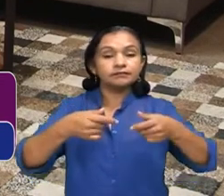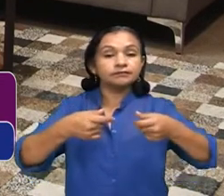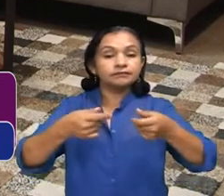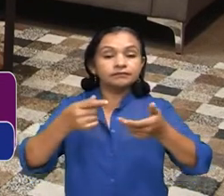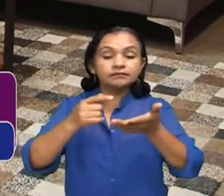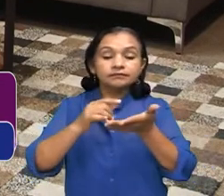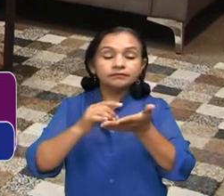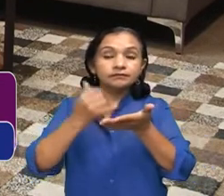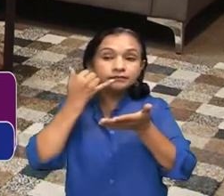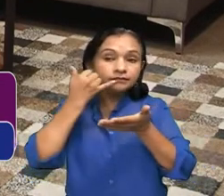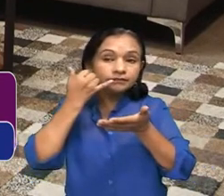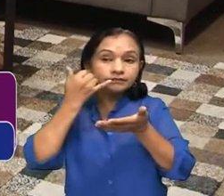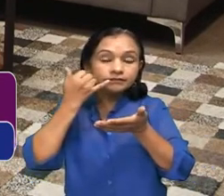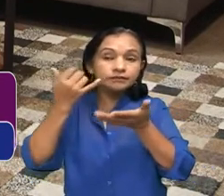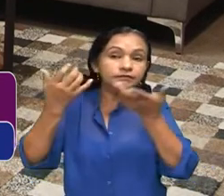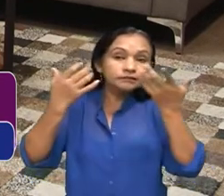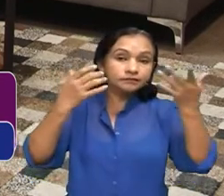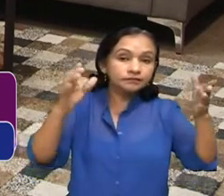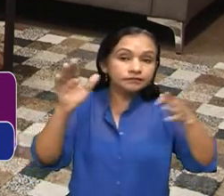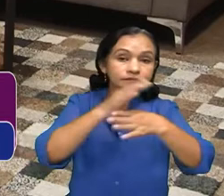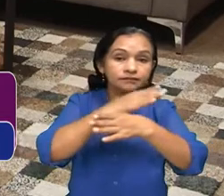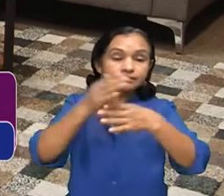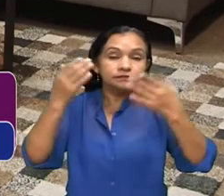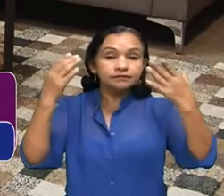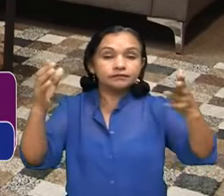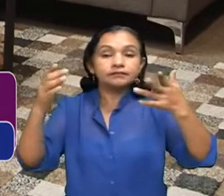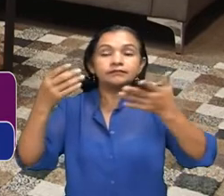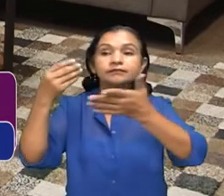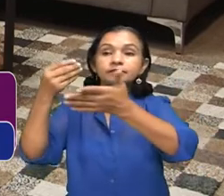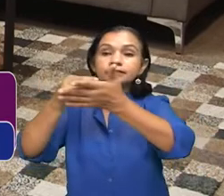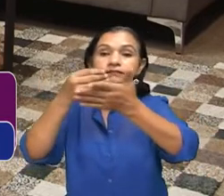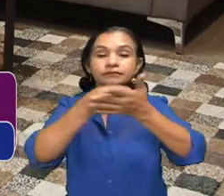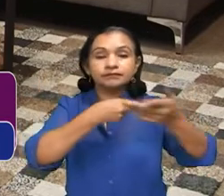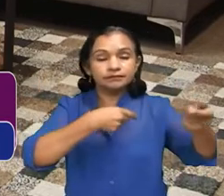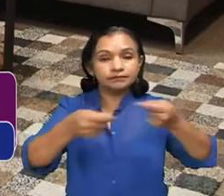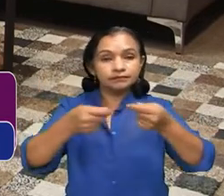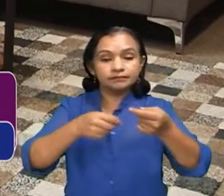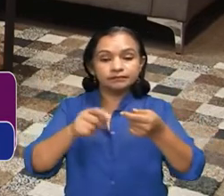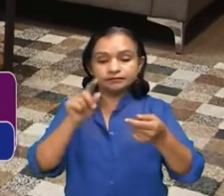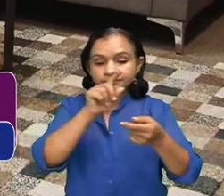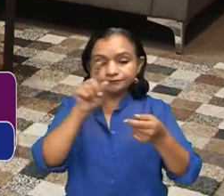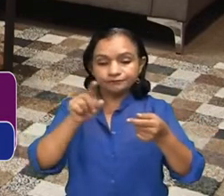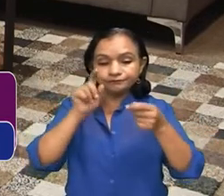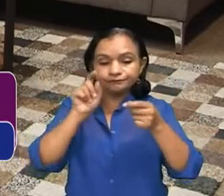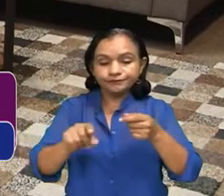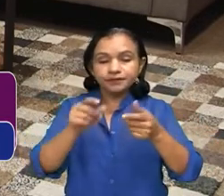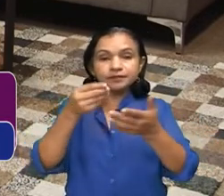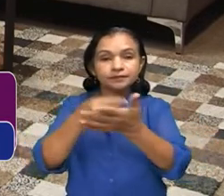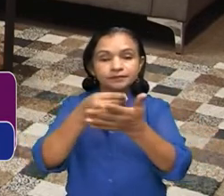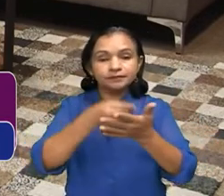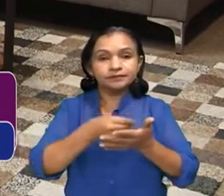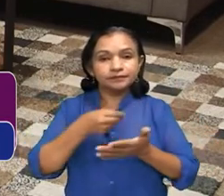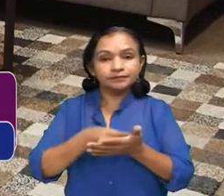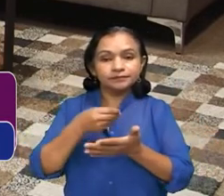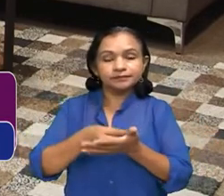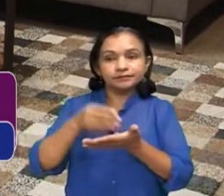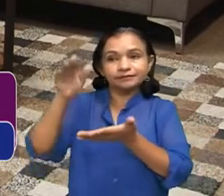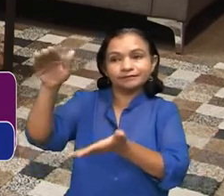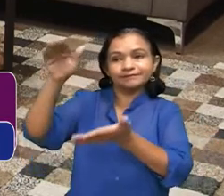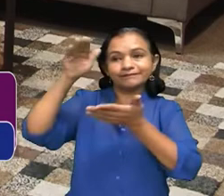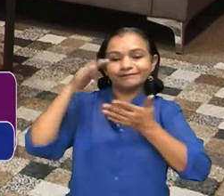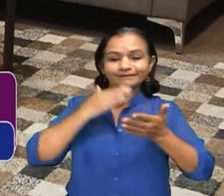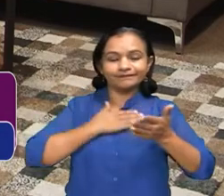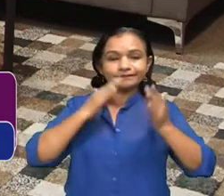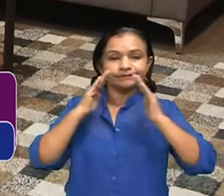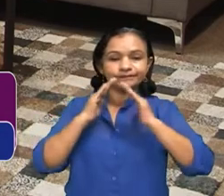diferentes productores, de diferentes productos, y yo darle clic, ¿verdad?, para comprar los productos y que me lo vayan a dejar a